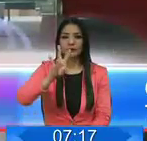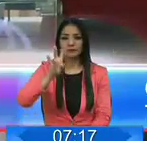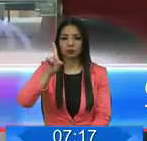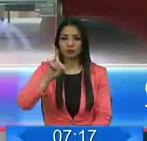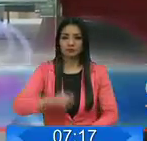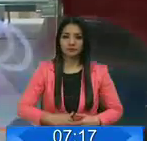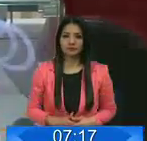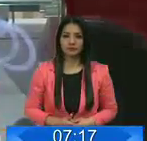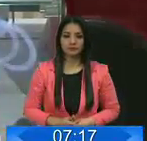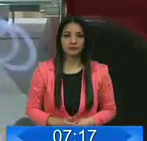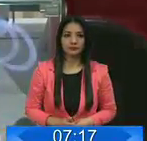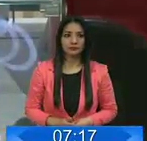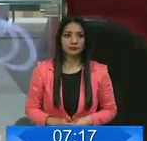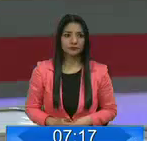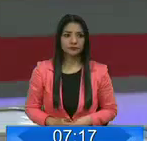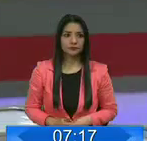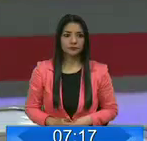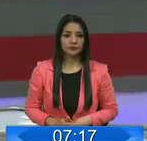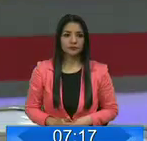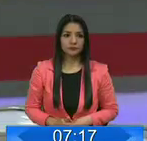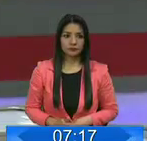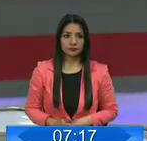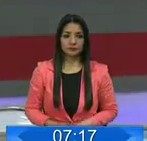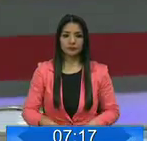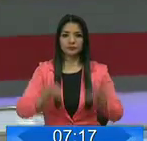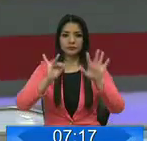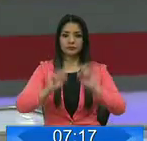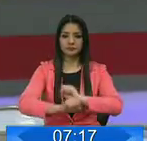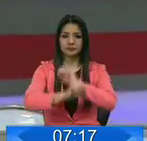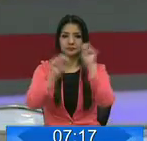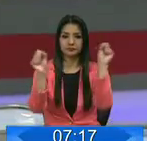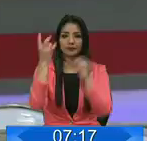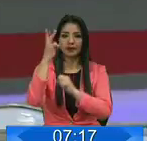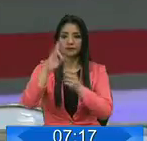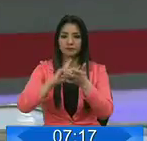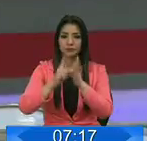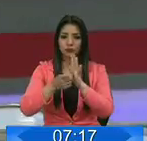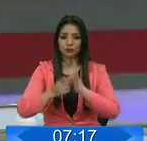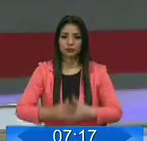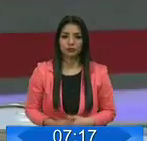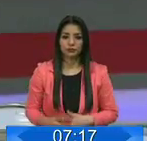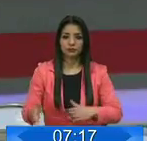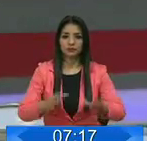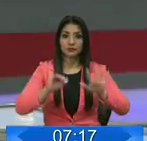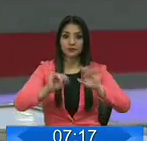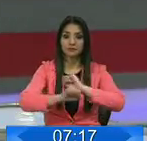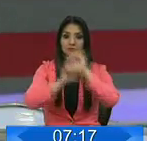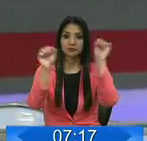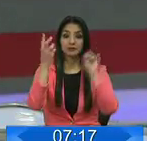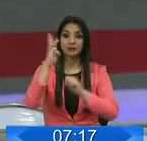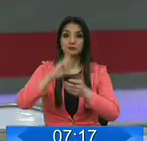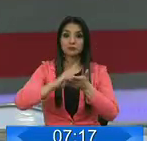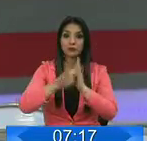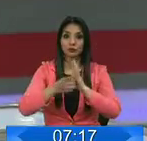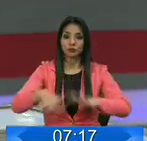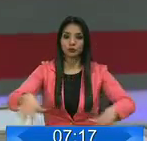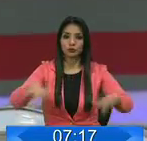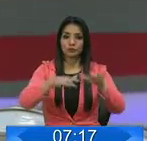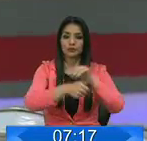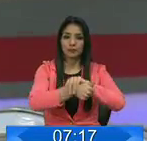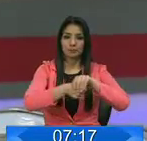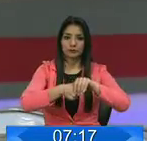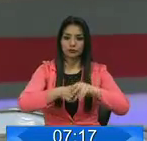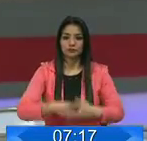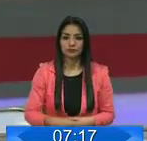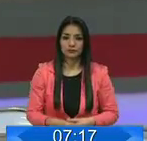471. Son las 7 de la mañana, 17 minutos, 6:16 allá en la región insular. Alianza